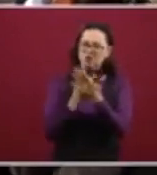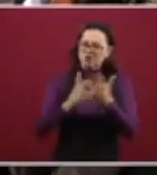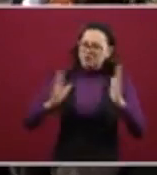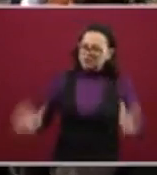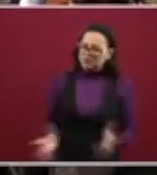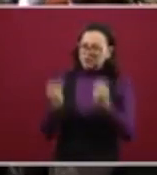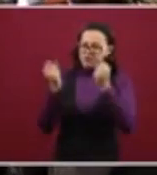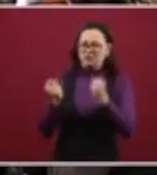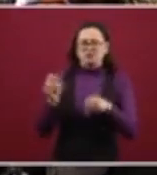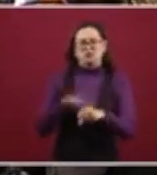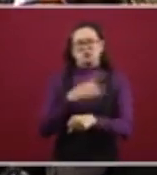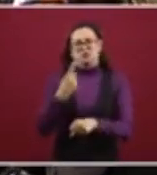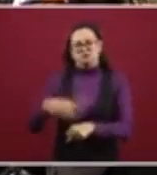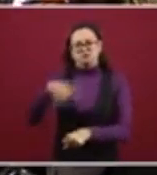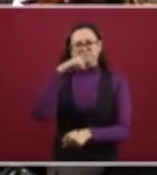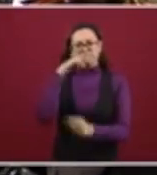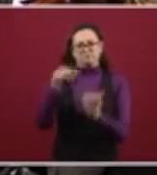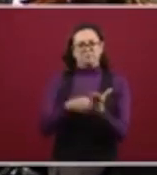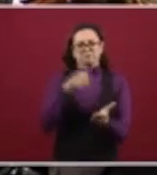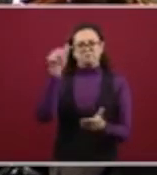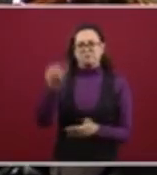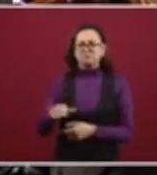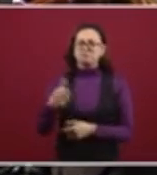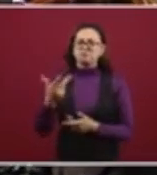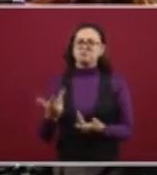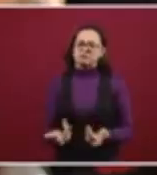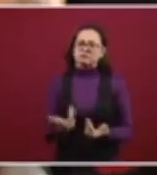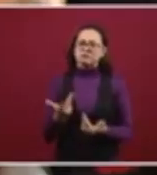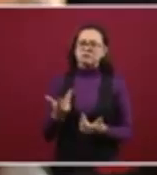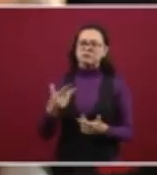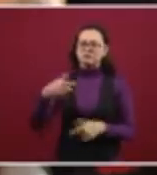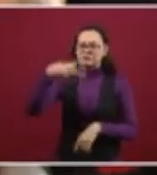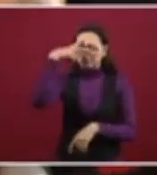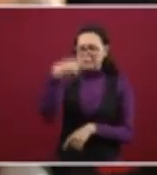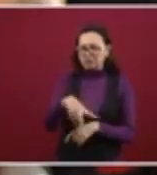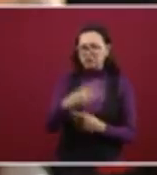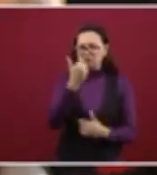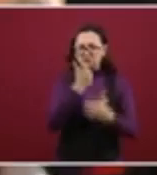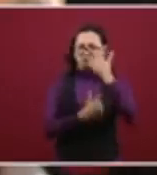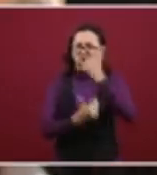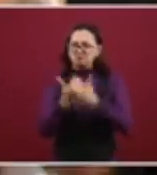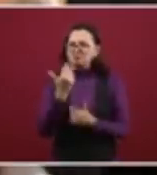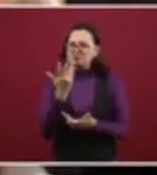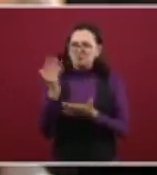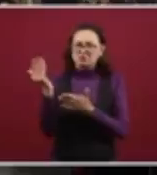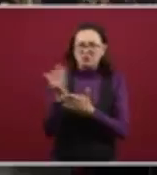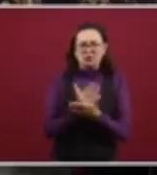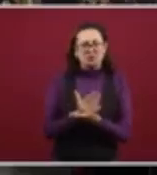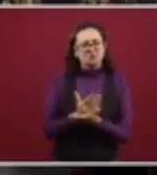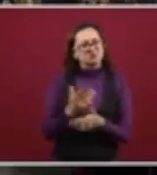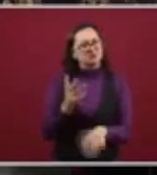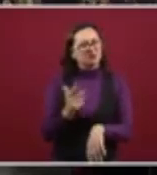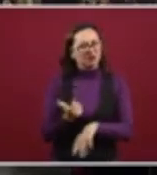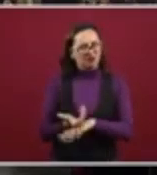ya que este producto cada vez llega menos a las mesas de las familias mexicanas?